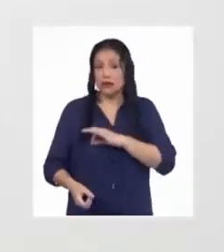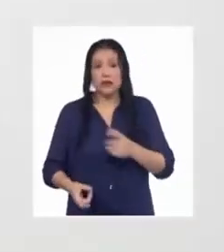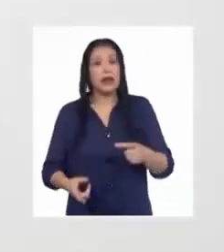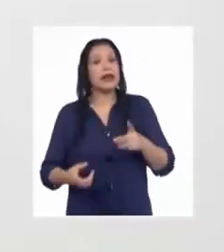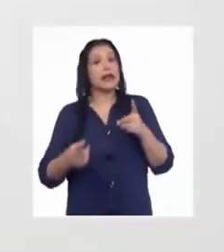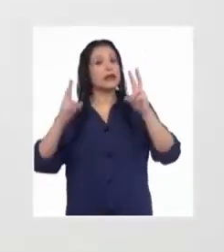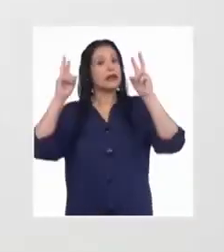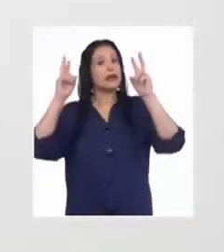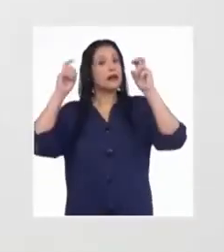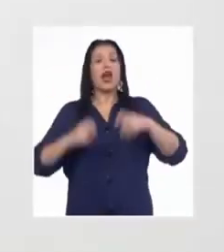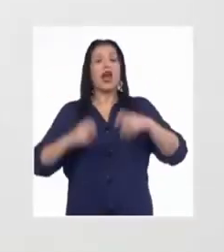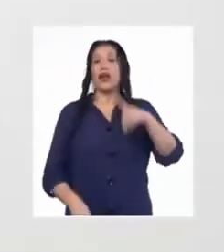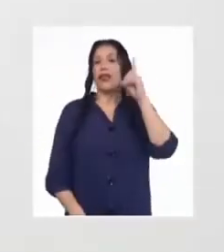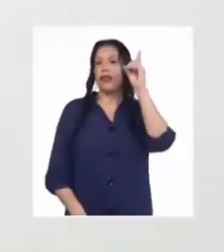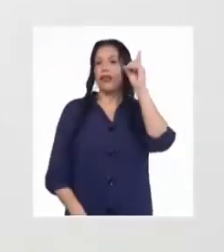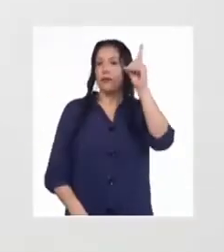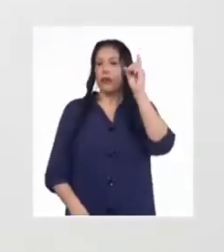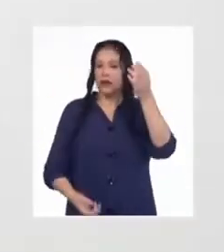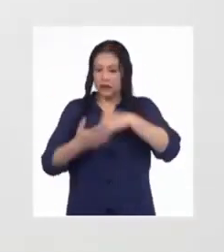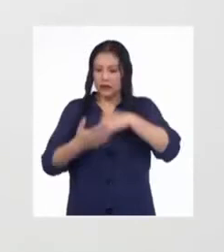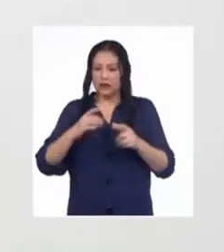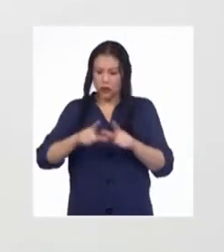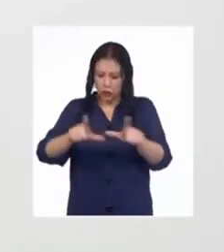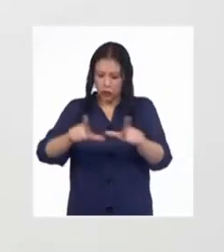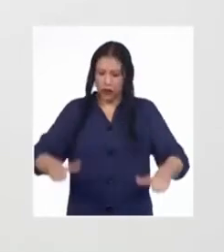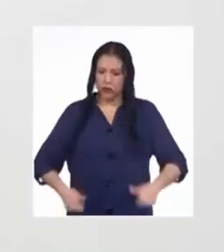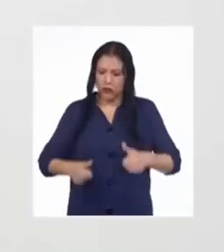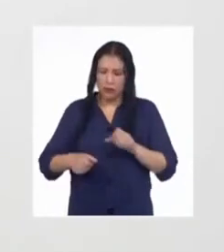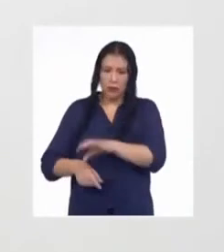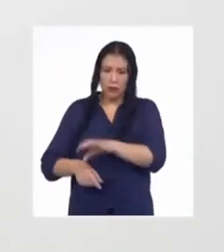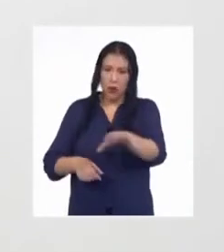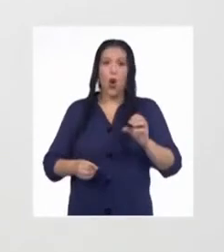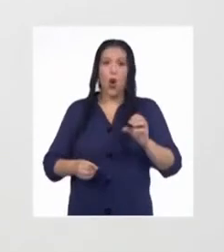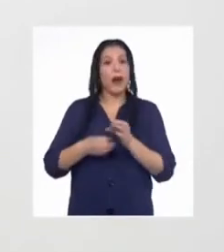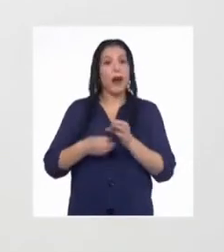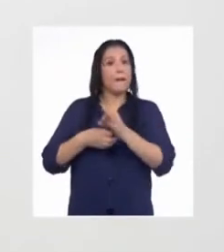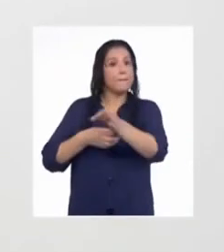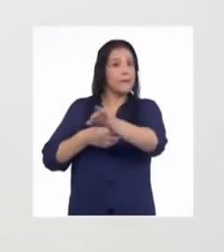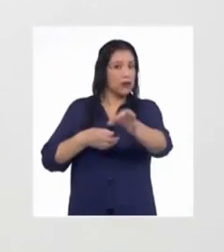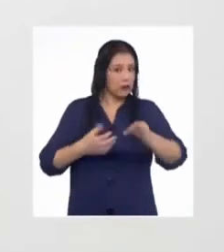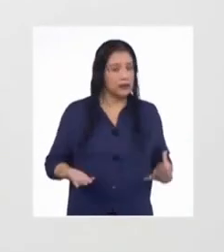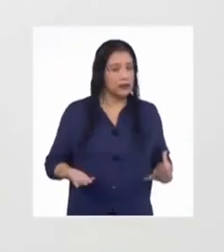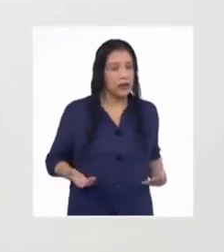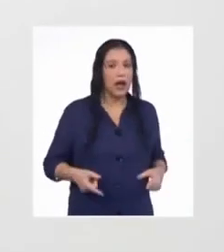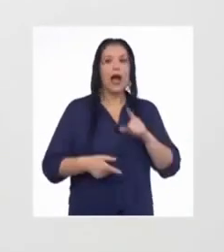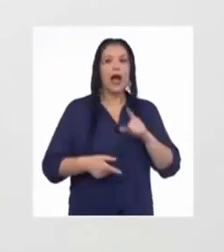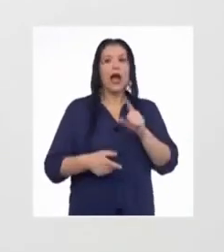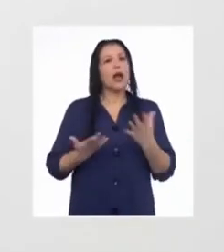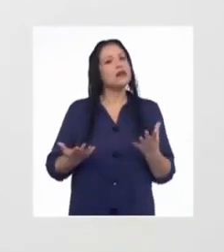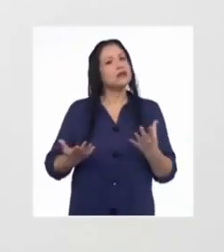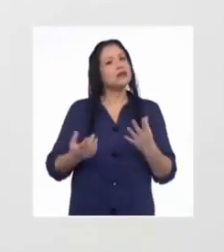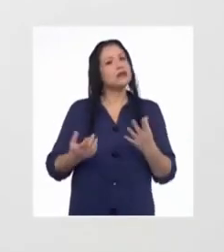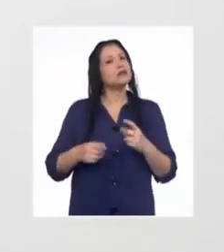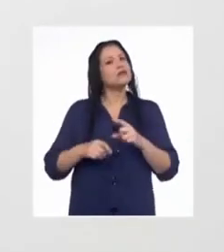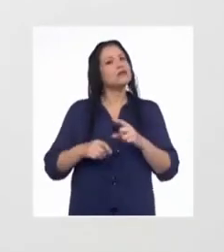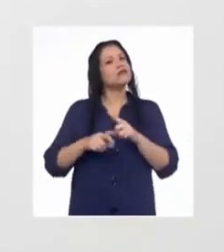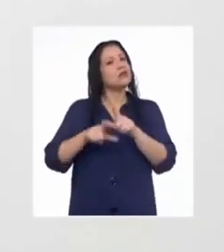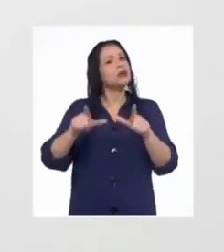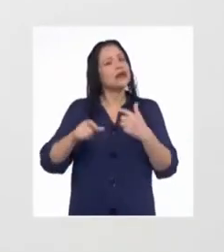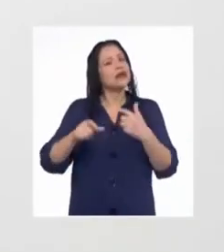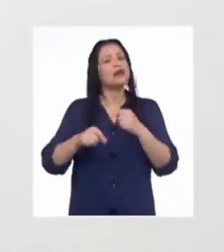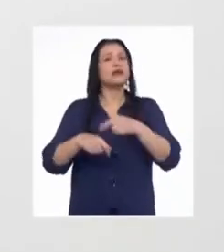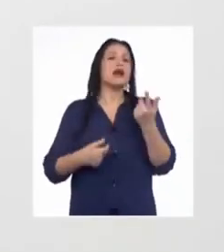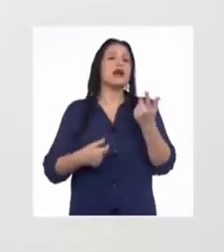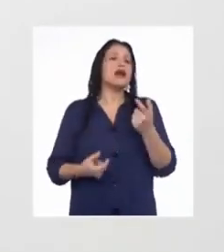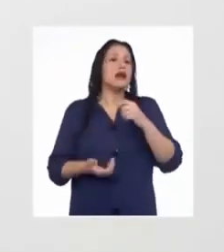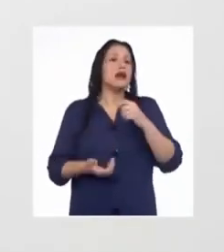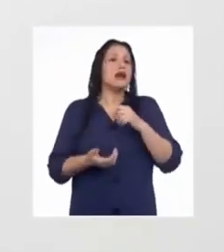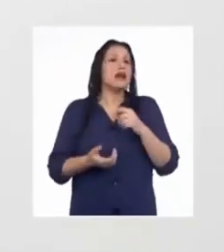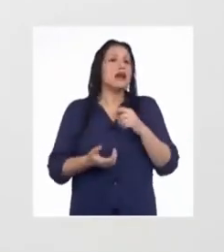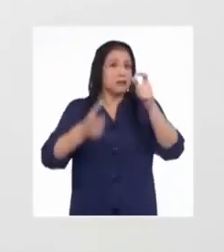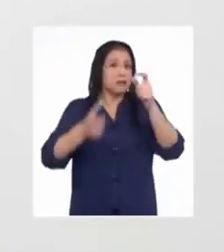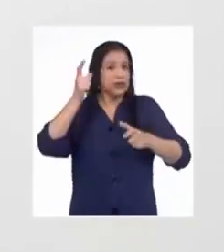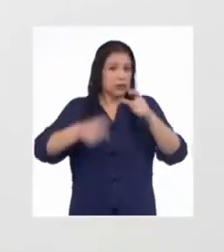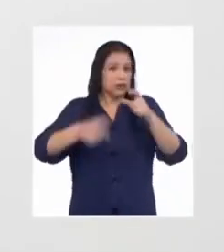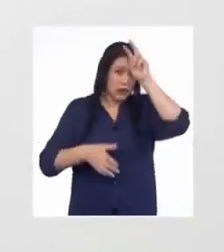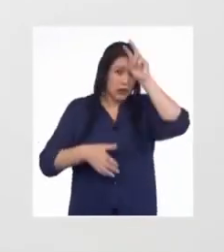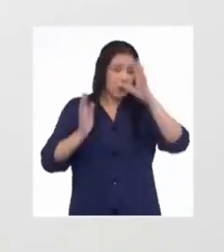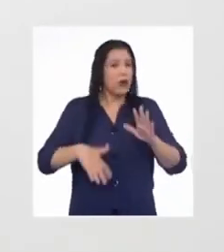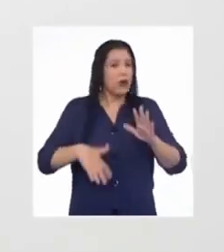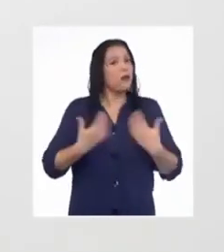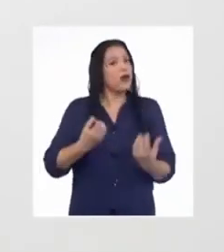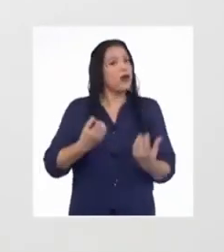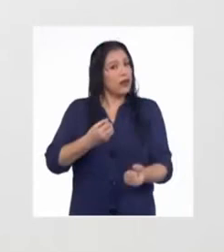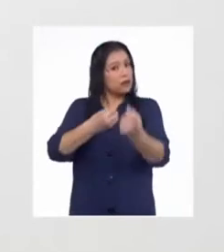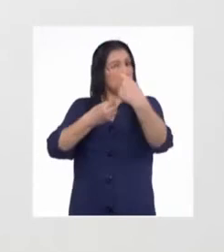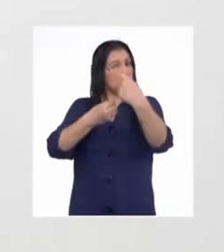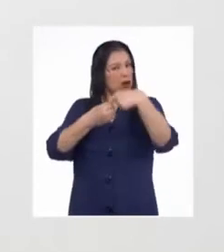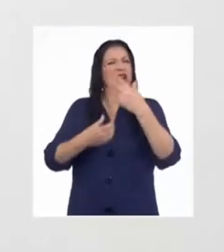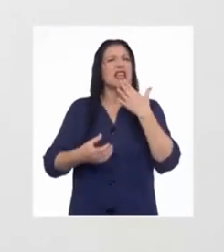nuestros distritos o en nuestras provincias. Ese es un espacio en el cual la sociedad civil puede jugar un papel.